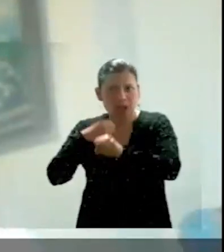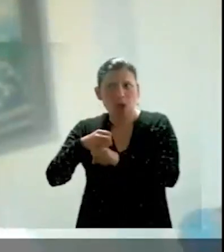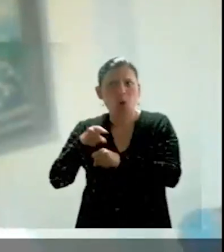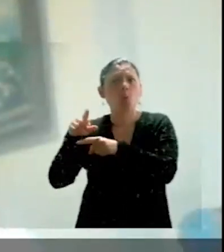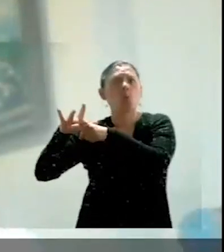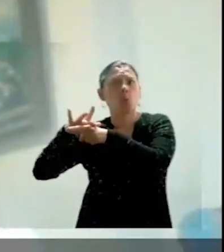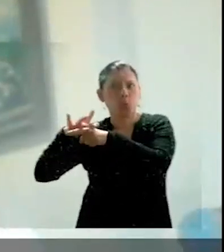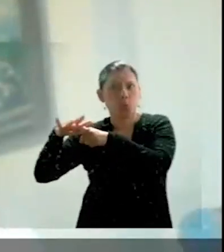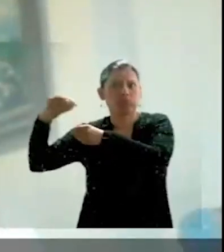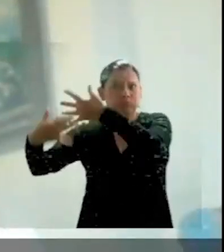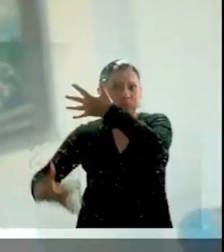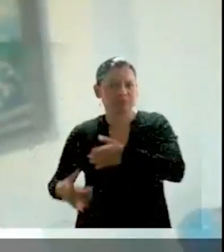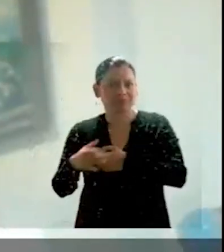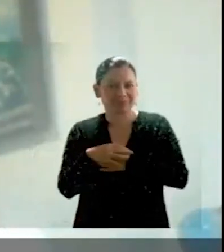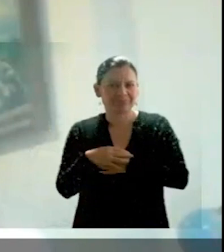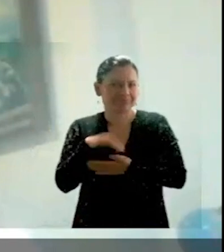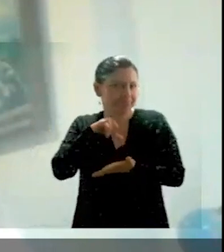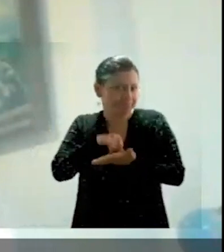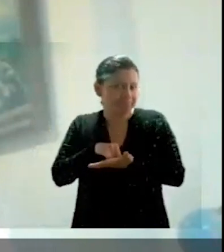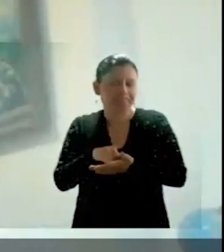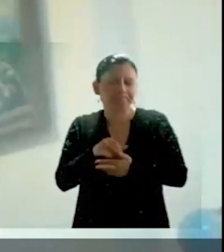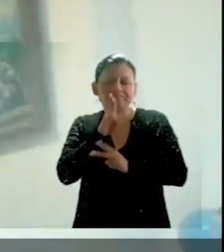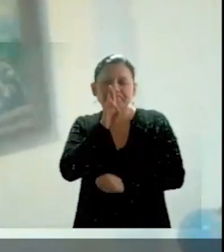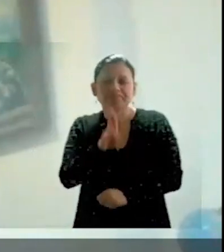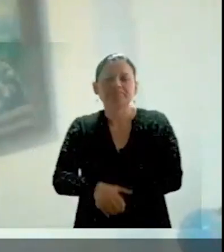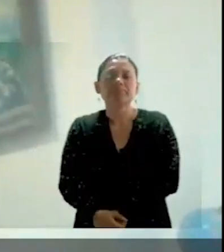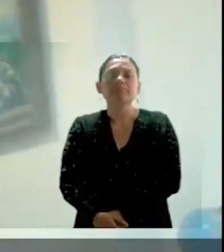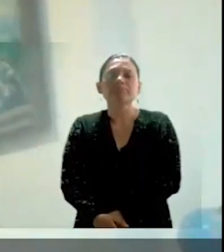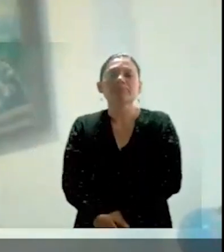Entonces, yo creo que pues, esa es mi respuesta.